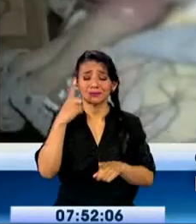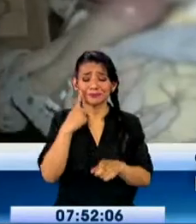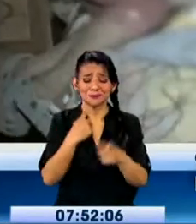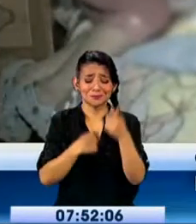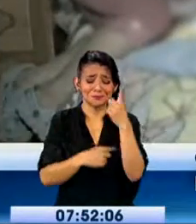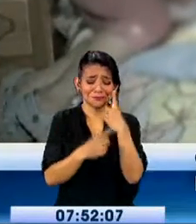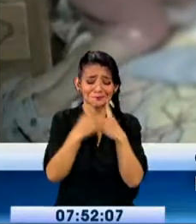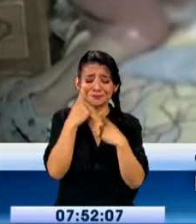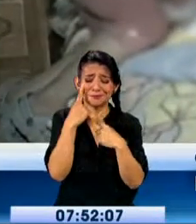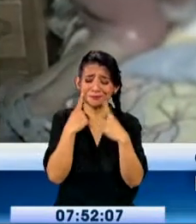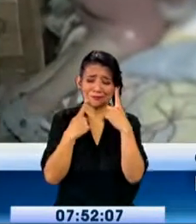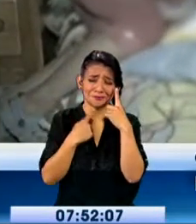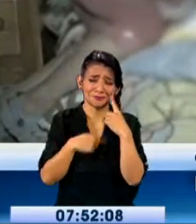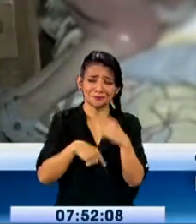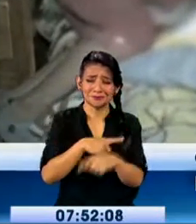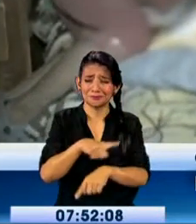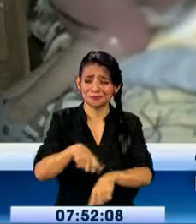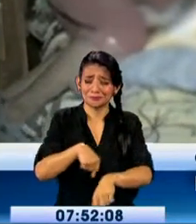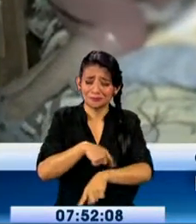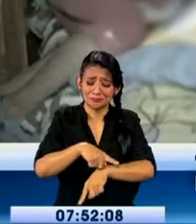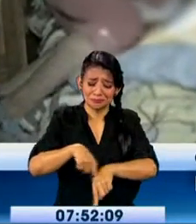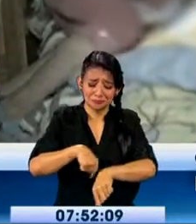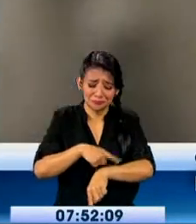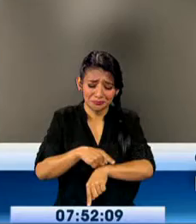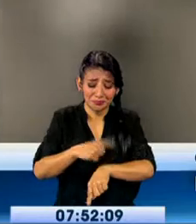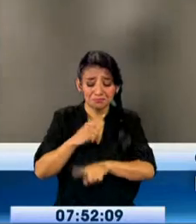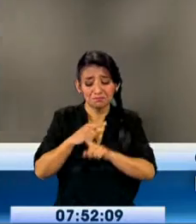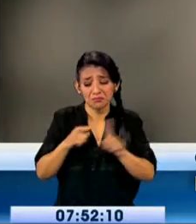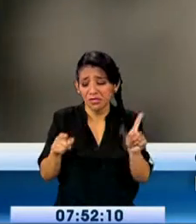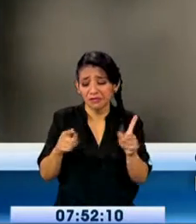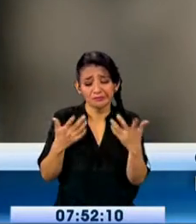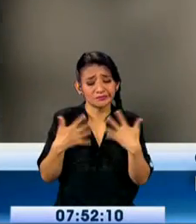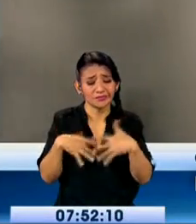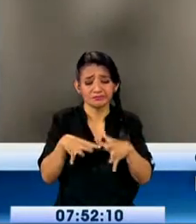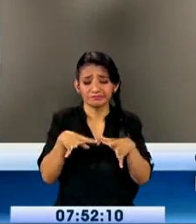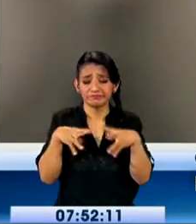ya a veces, como digo, toca resignarse